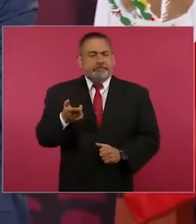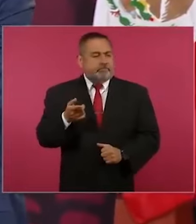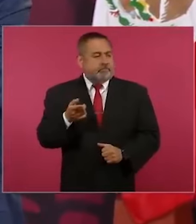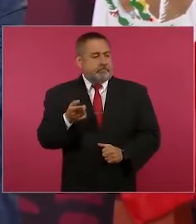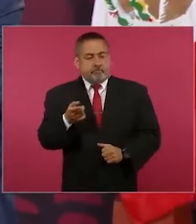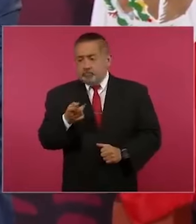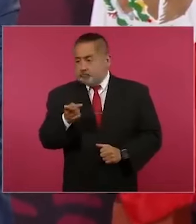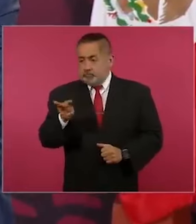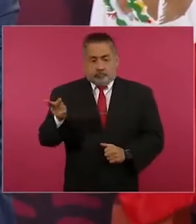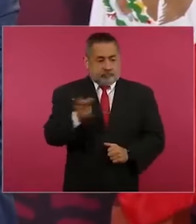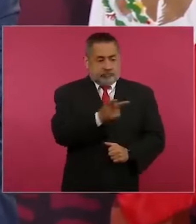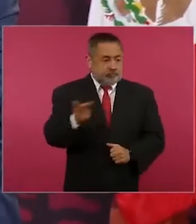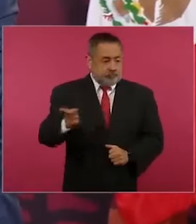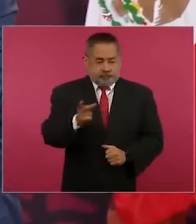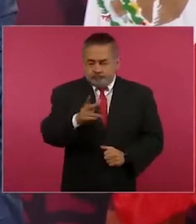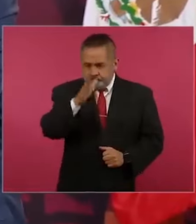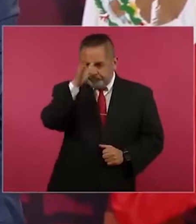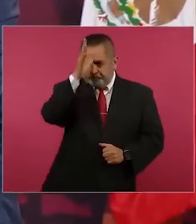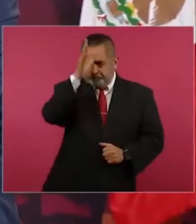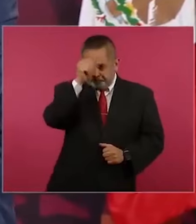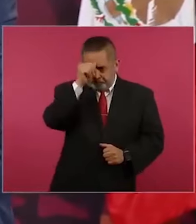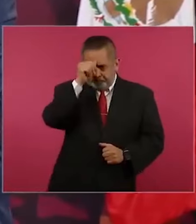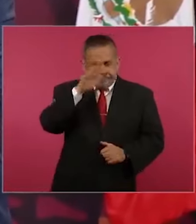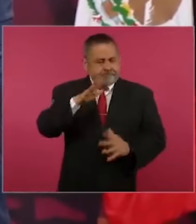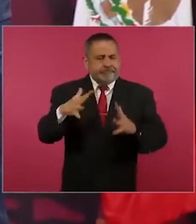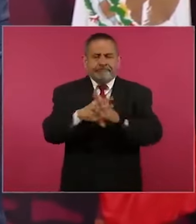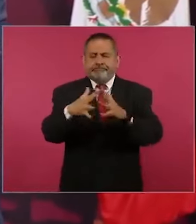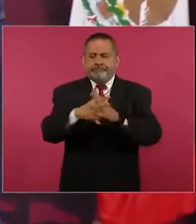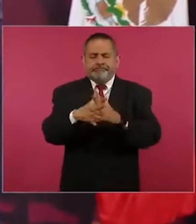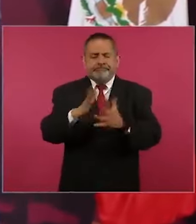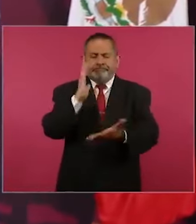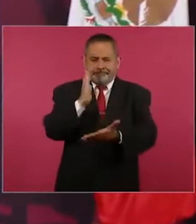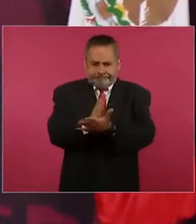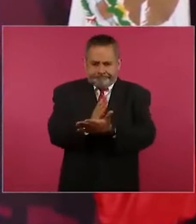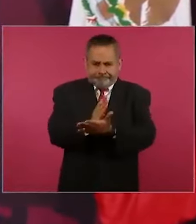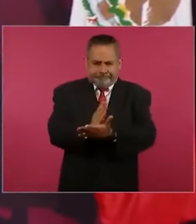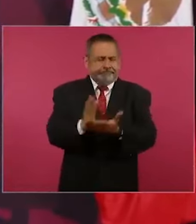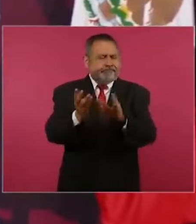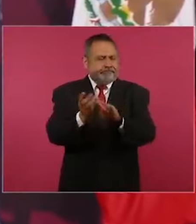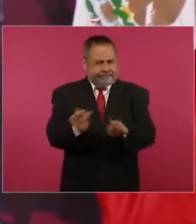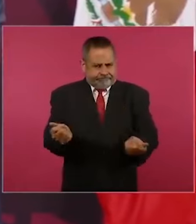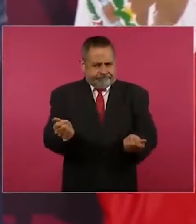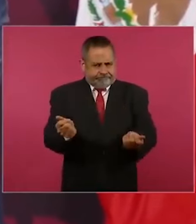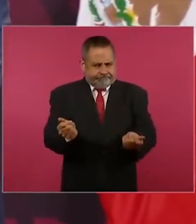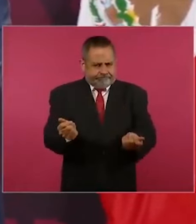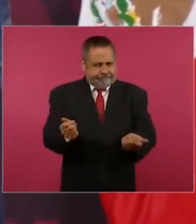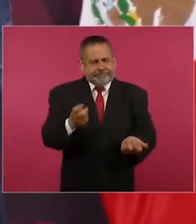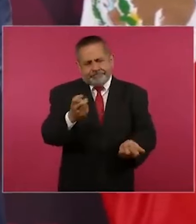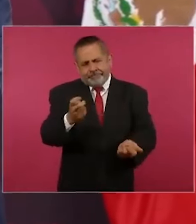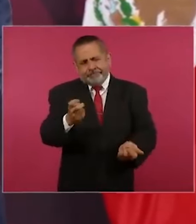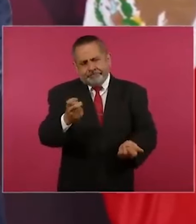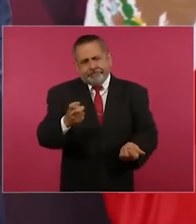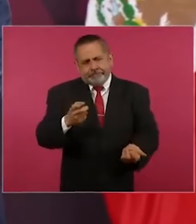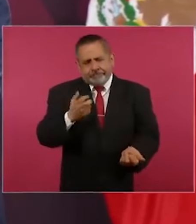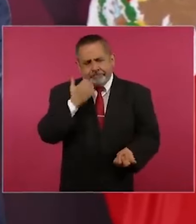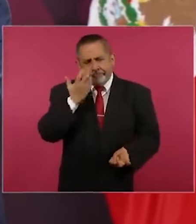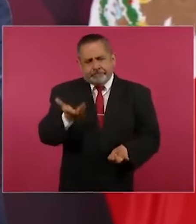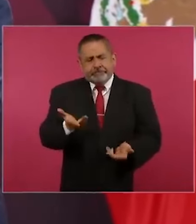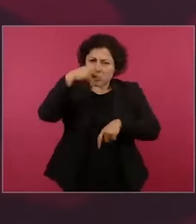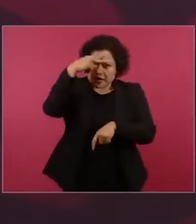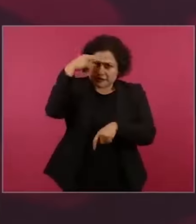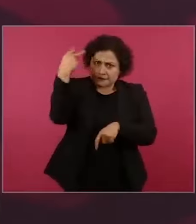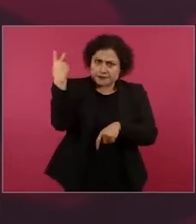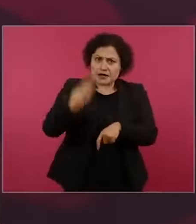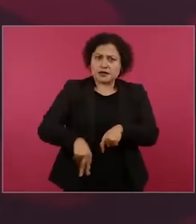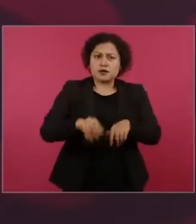de 2022, en medio de la crisis por la pandemia de COVID-19, AMLO dijo en su conferencia que se solicitarían esos recursos al Banco